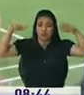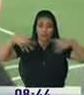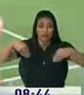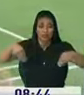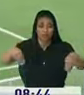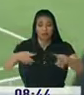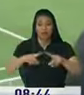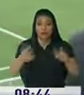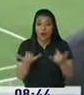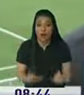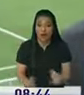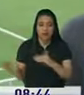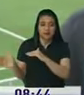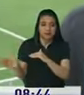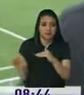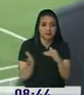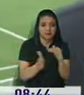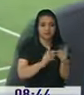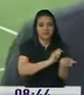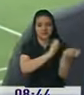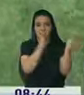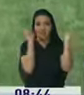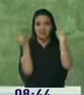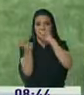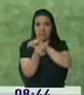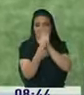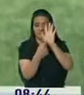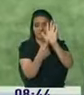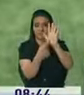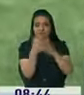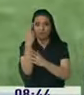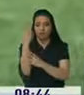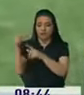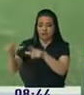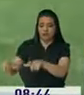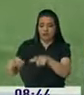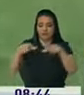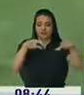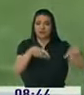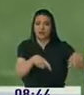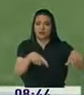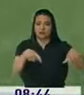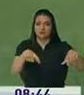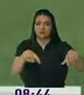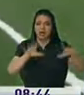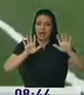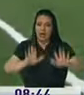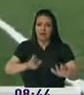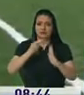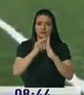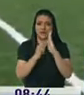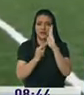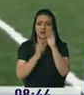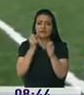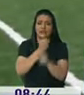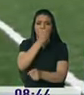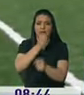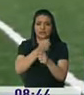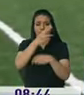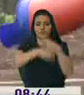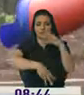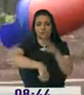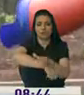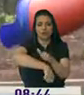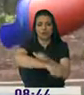invierno. Ahora la transformación es evidente. Son dos canchas sintéticas que cumplen con la reglamentación FIFA para 11 jugadores cada